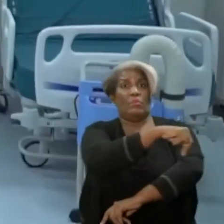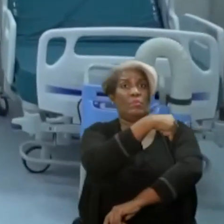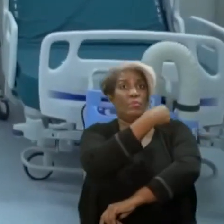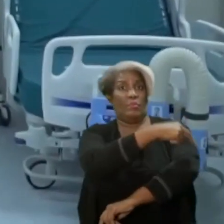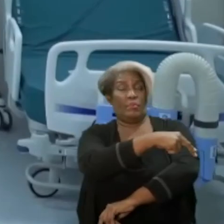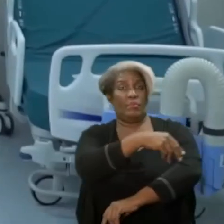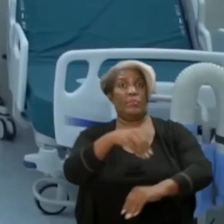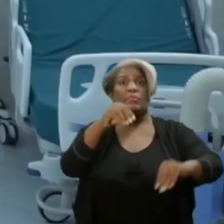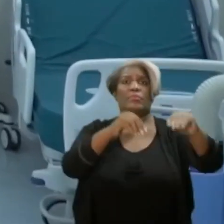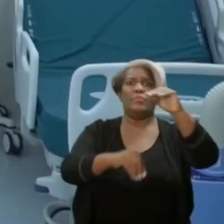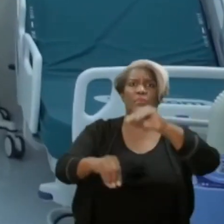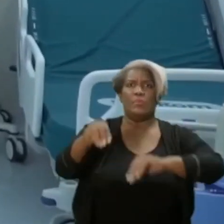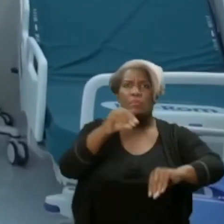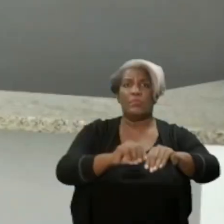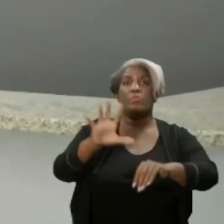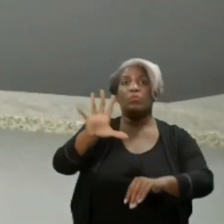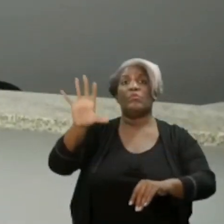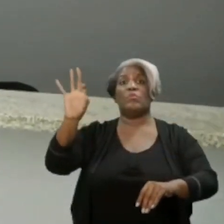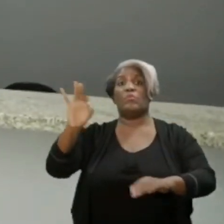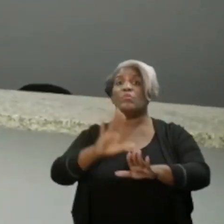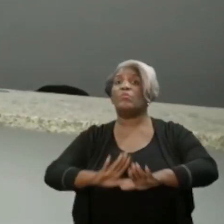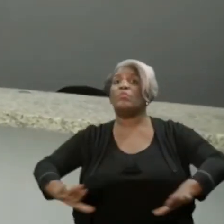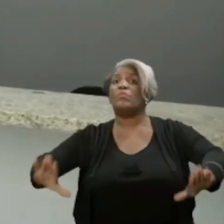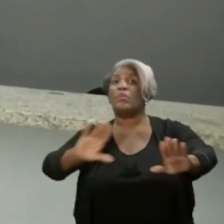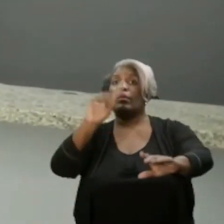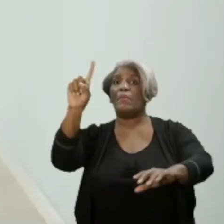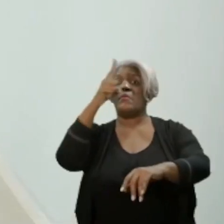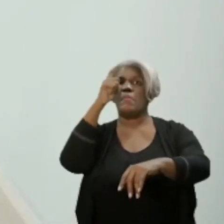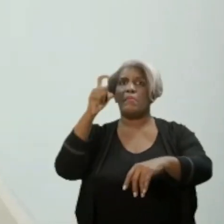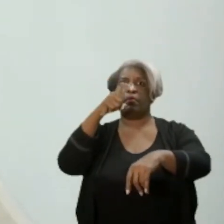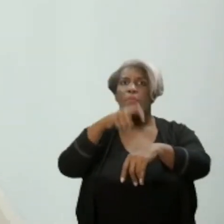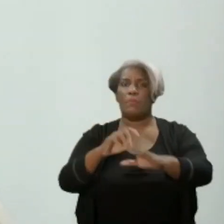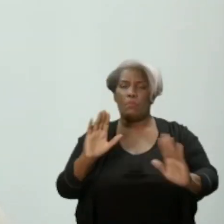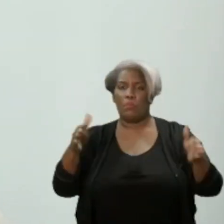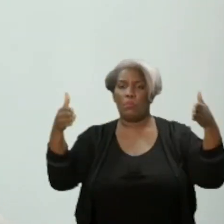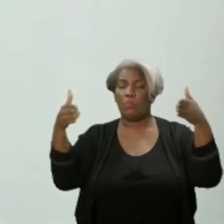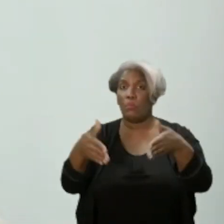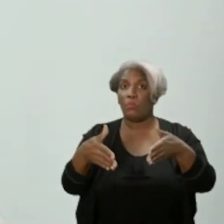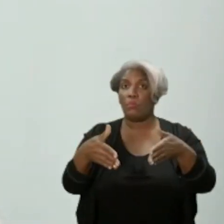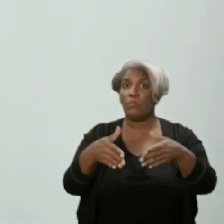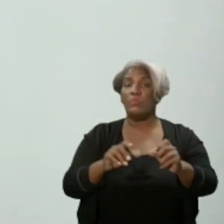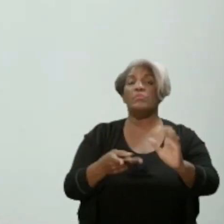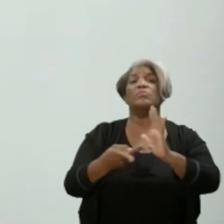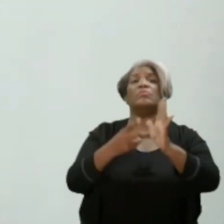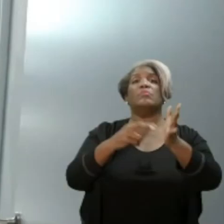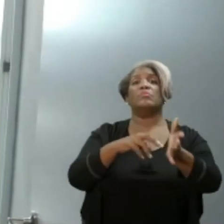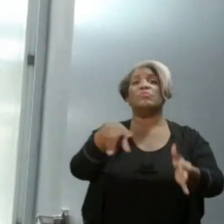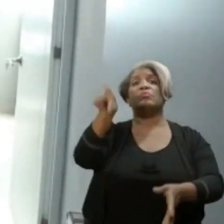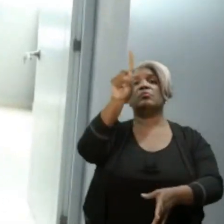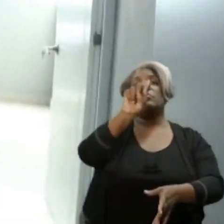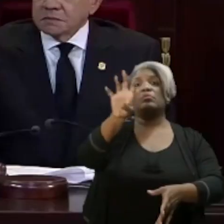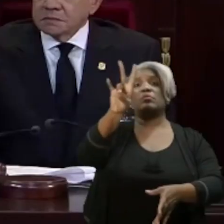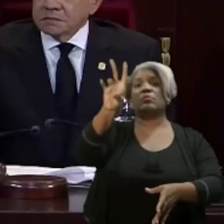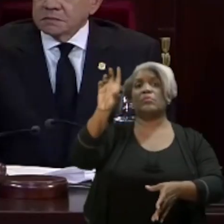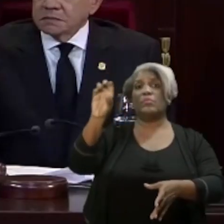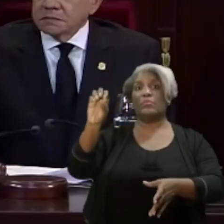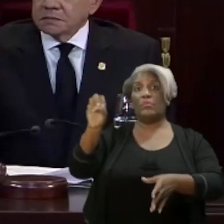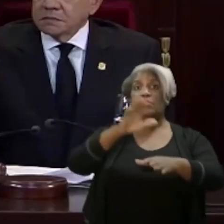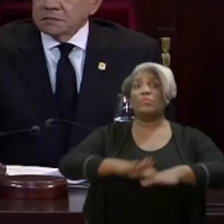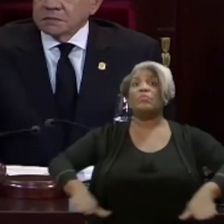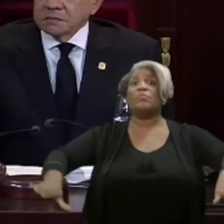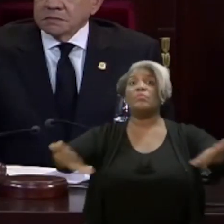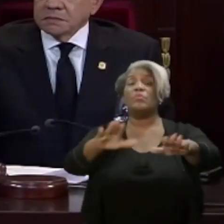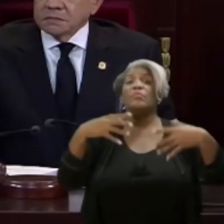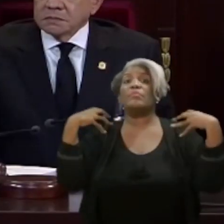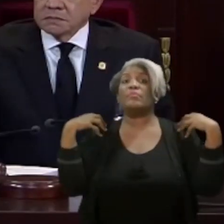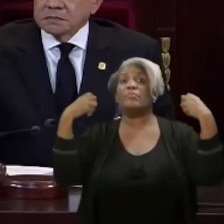de 59 centros de primer nivel de atención para un total de 170 centros de la red de salud intervenidos.